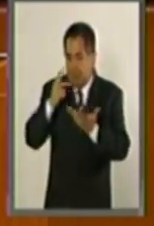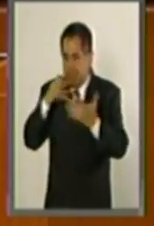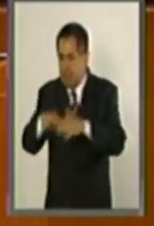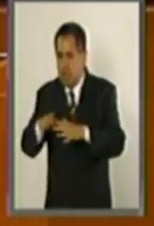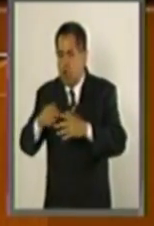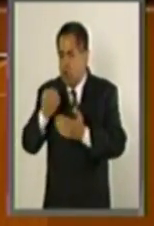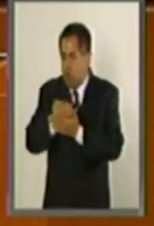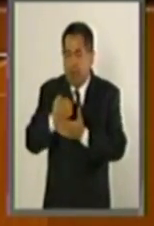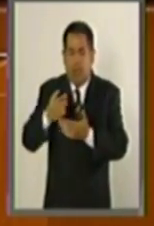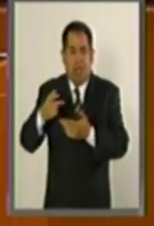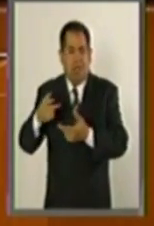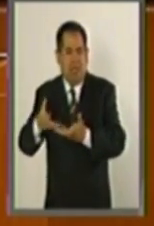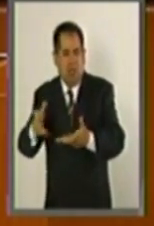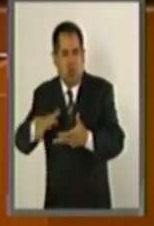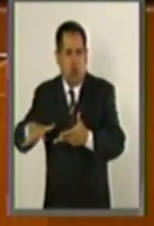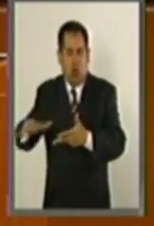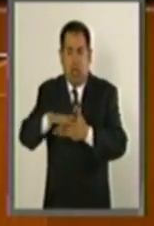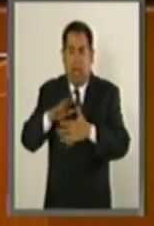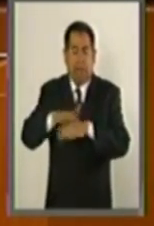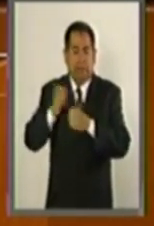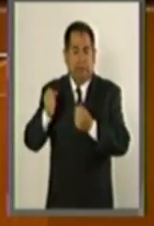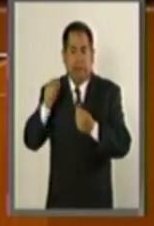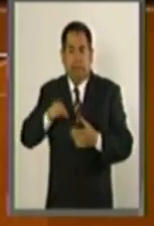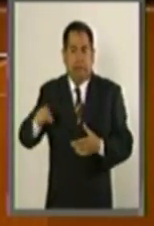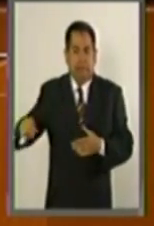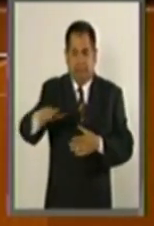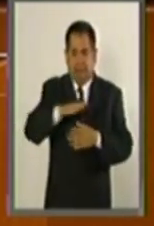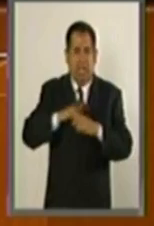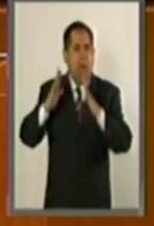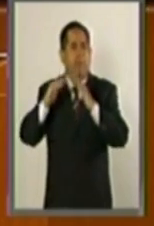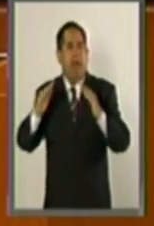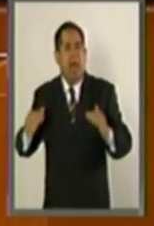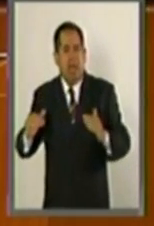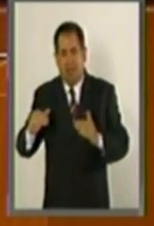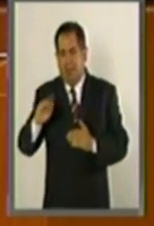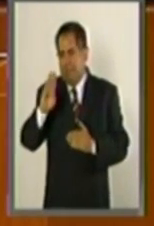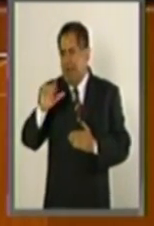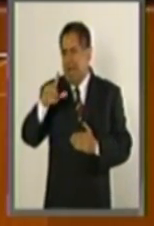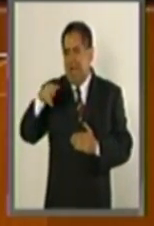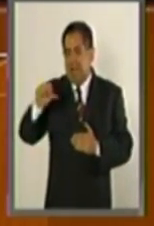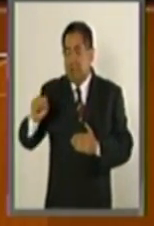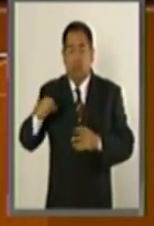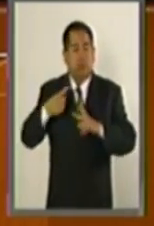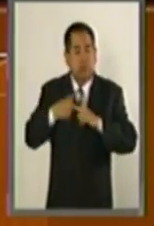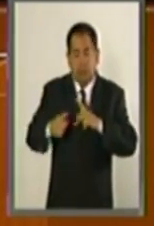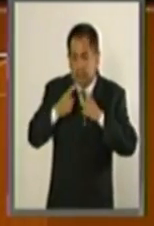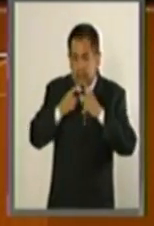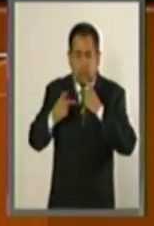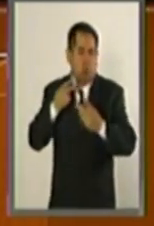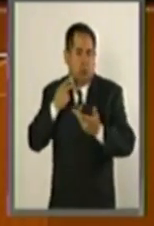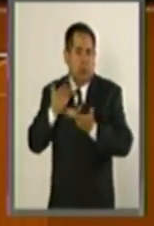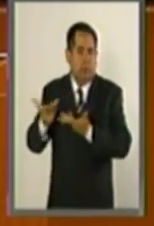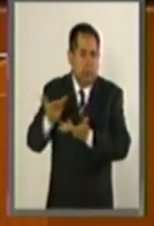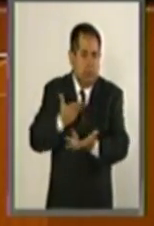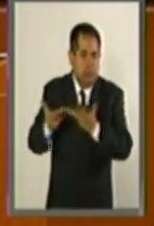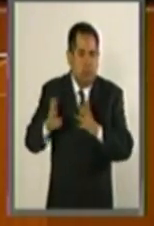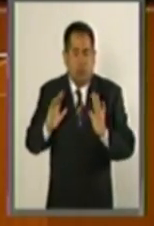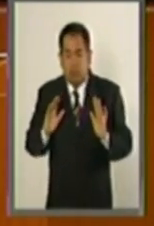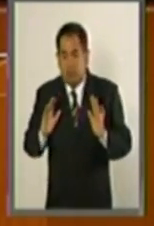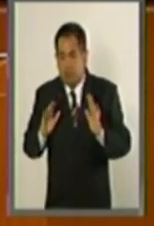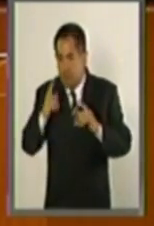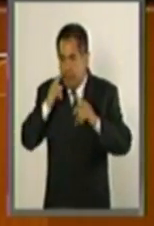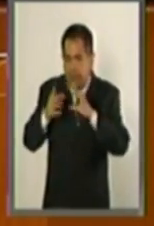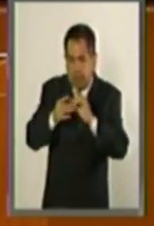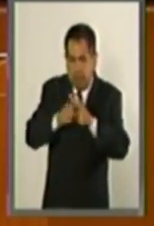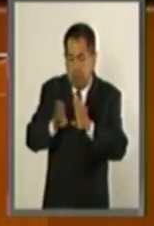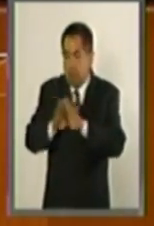económica y territorial que imperan en toda la zona balcánica impiden comenzar con un diagnóstico político que no sea desde la